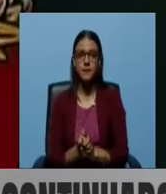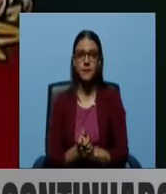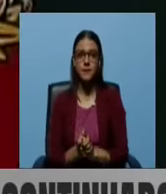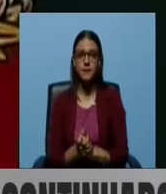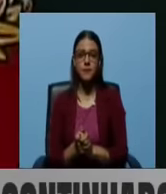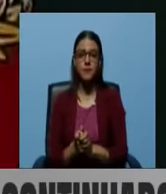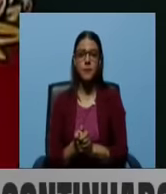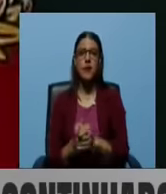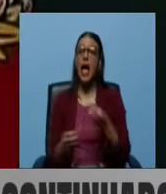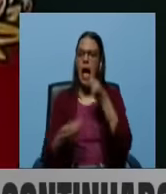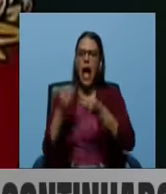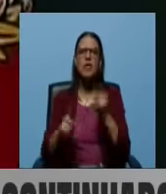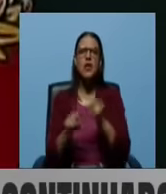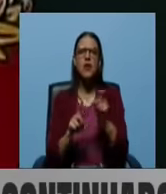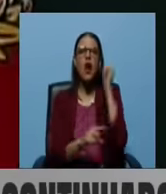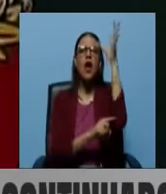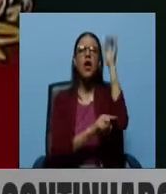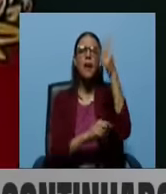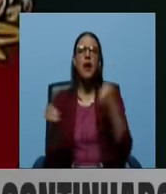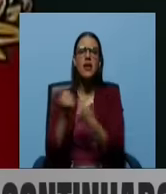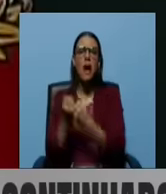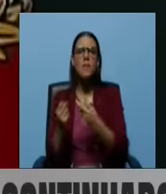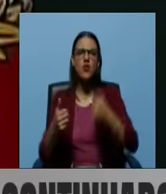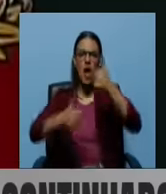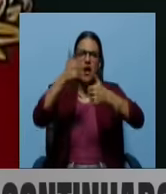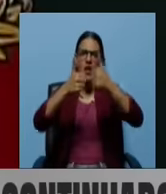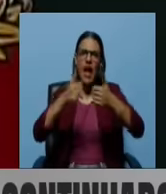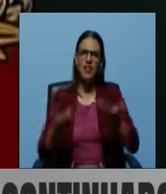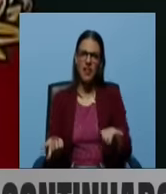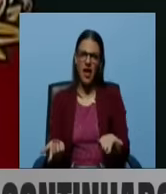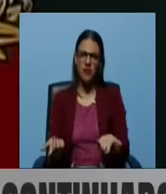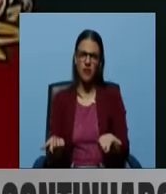salen a hacer campaña por un candidato